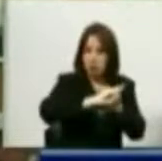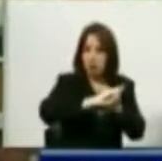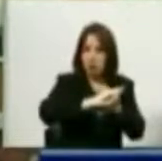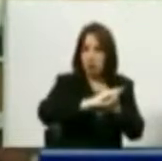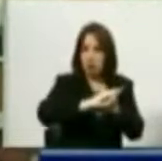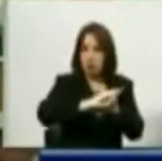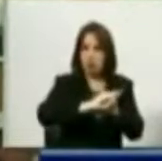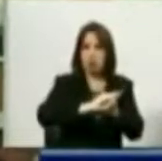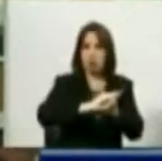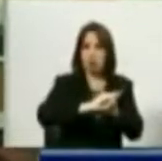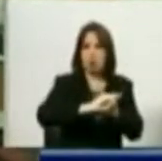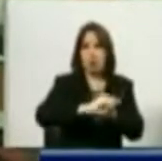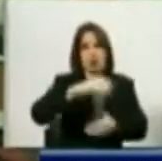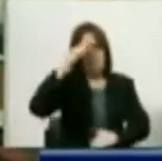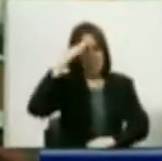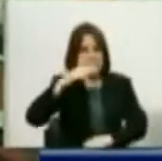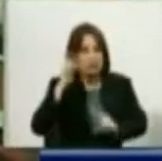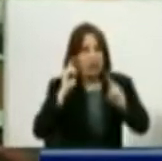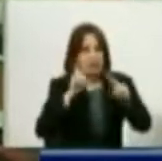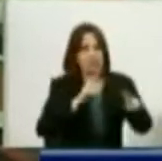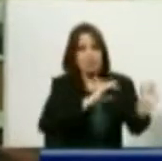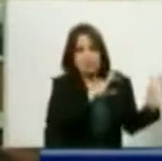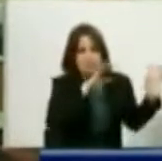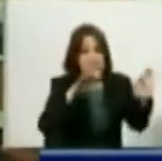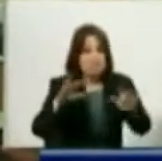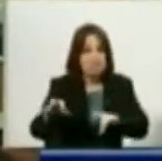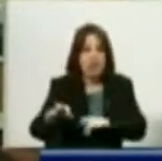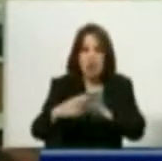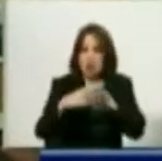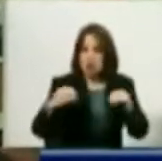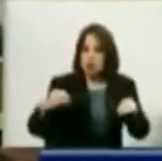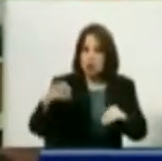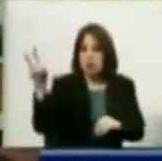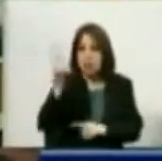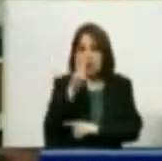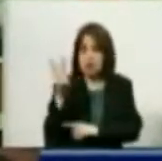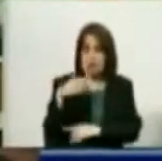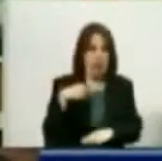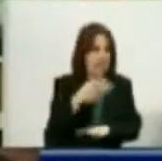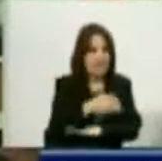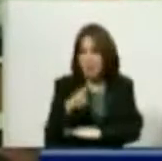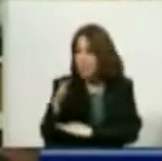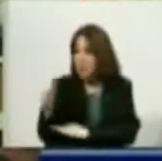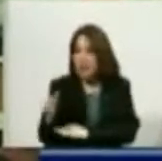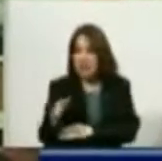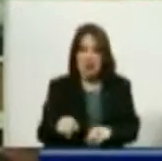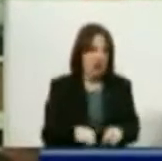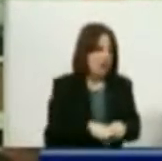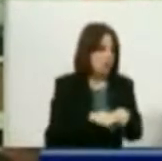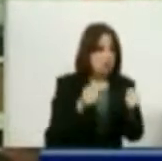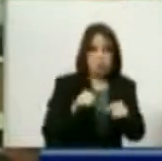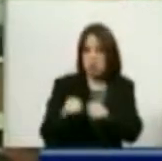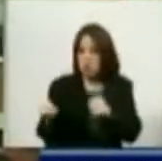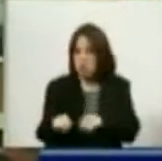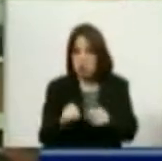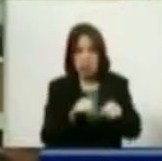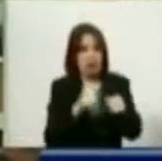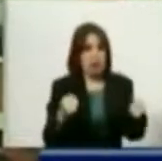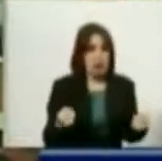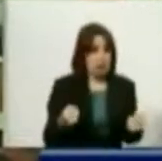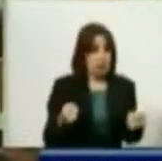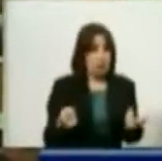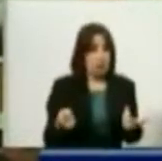los compañeros de la Fuerza Armada desplegados por toda Venezuela llegan a las pistas destruyen lo que hay ahí claro